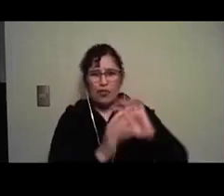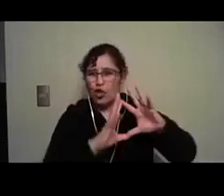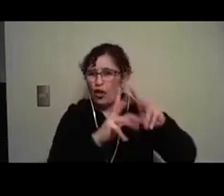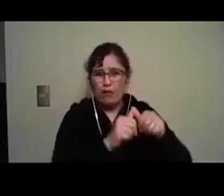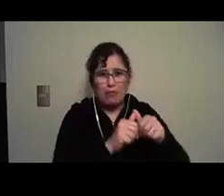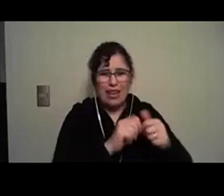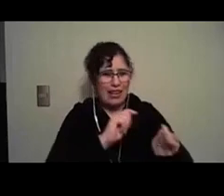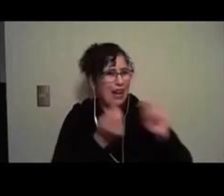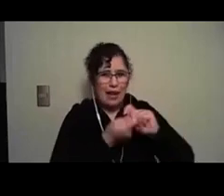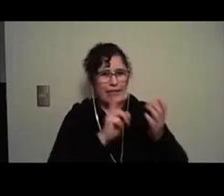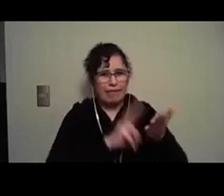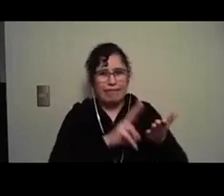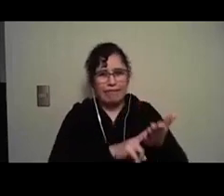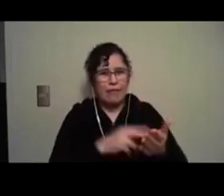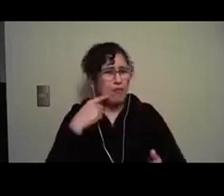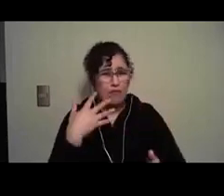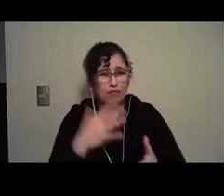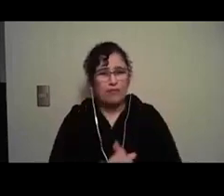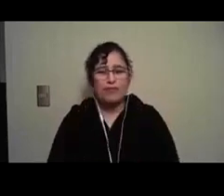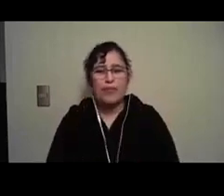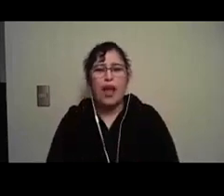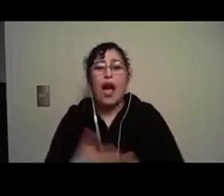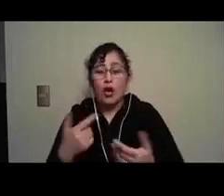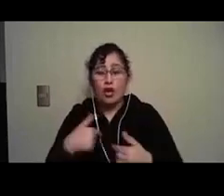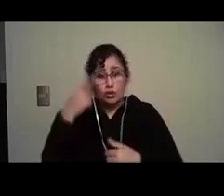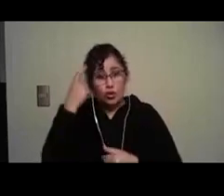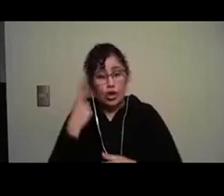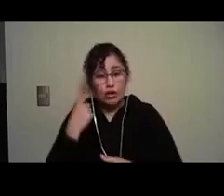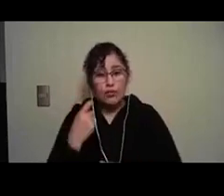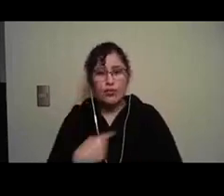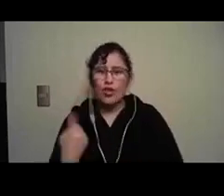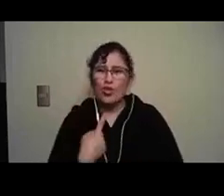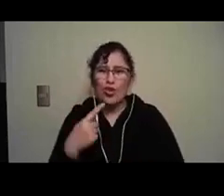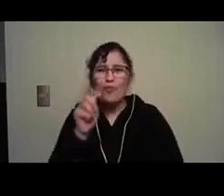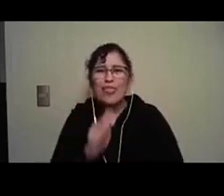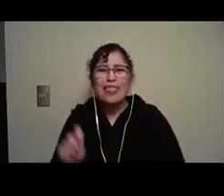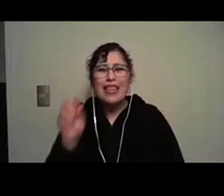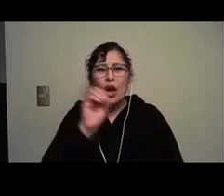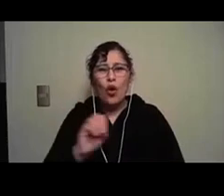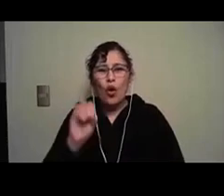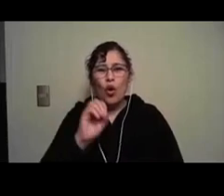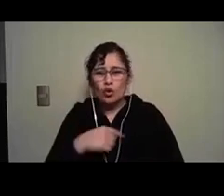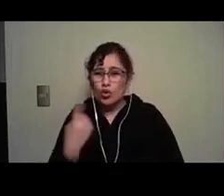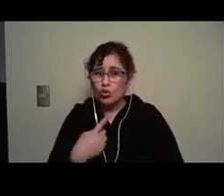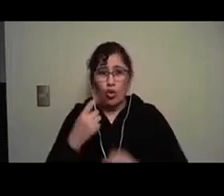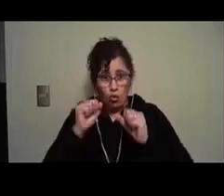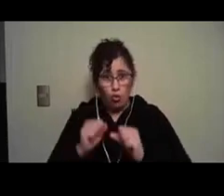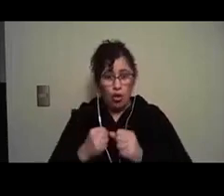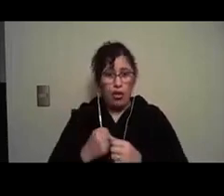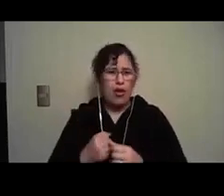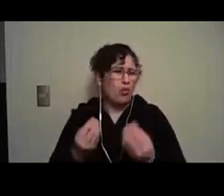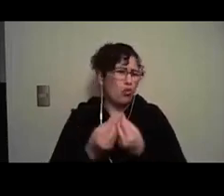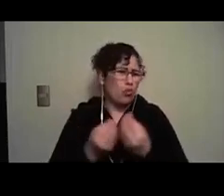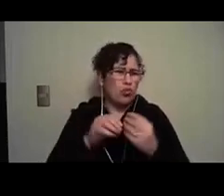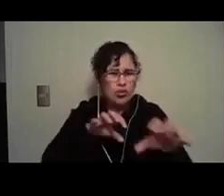importante. Y yo creo que la verdad es que nosotros los terapeutas en esta área tenemos mucho que decir, ya, mucho